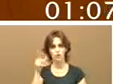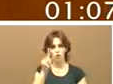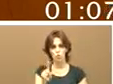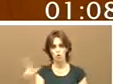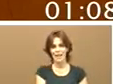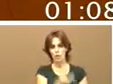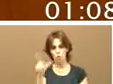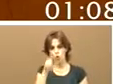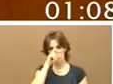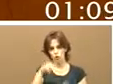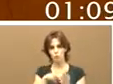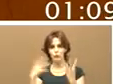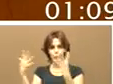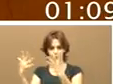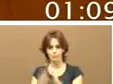2009